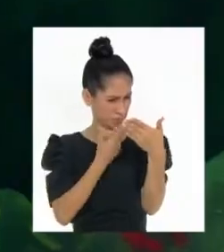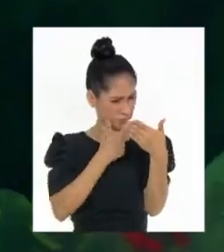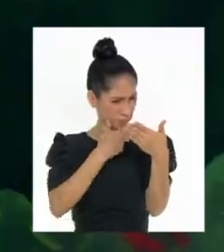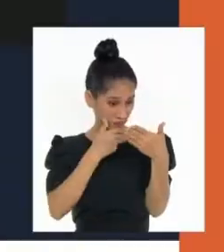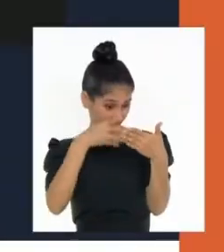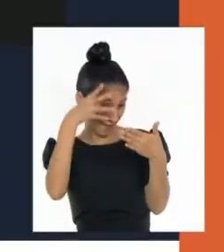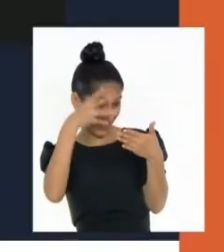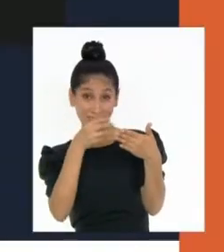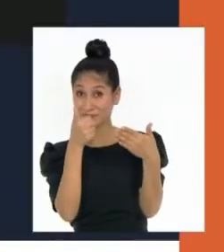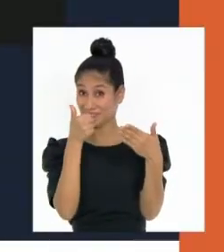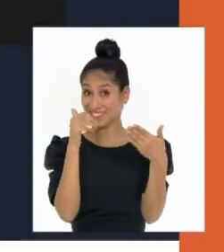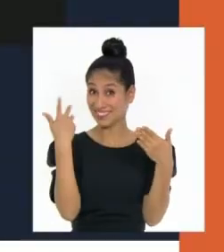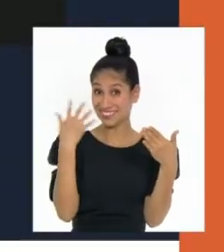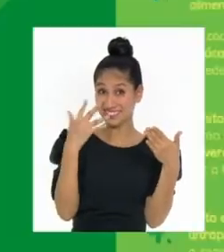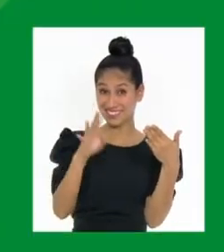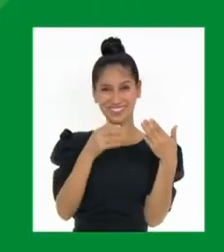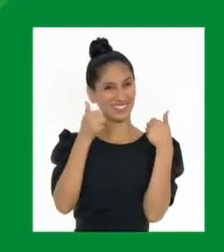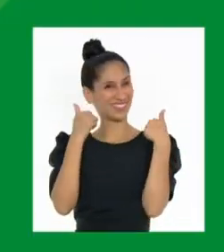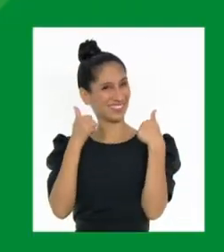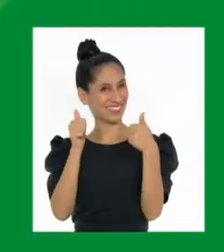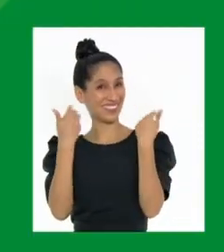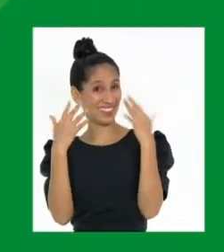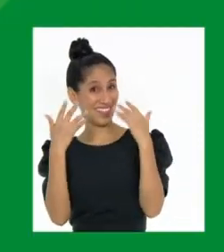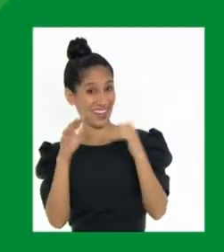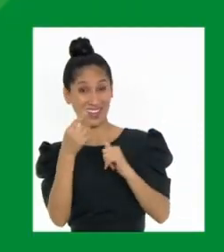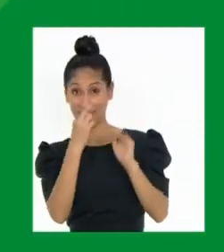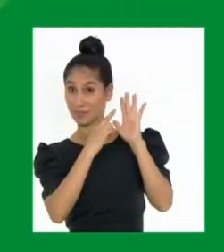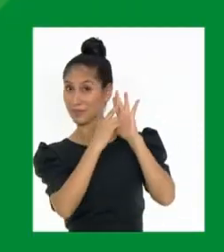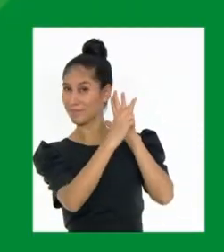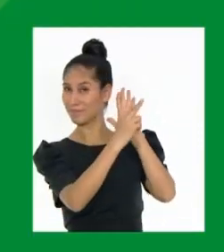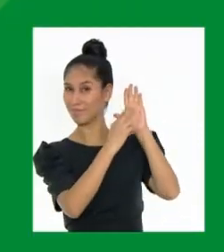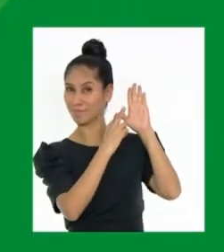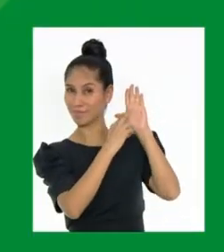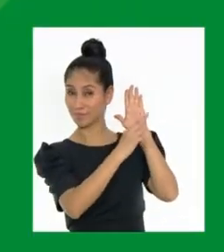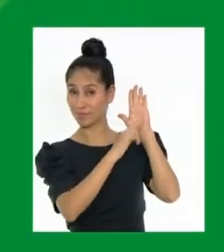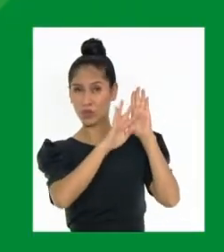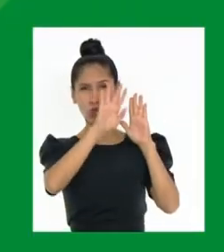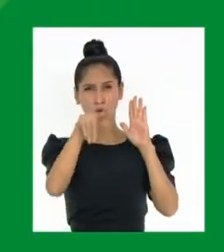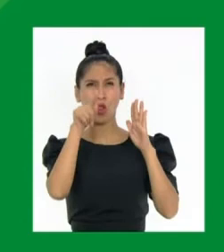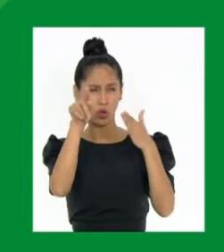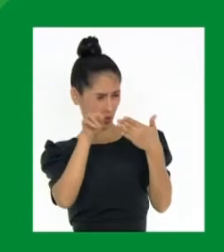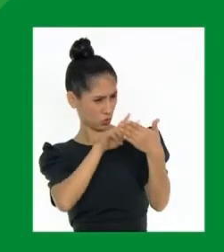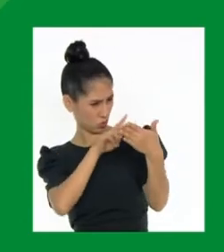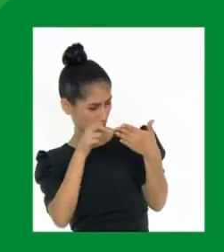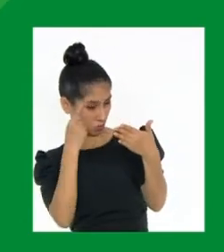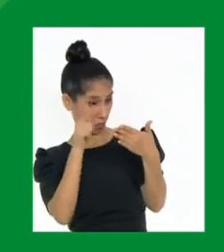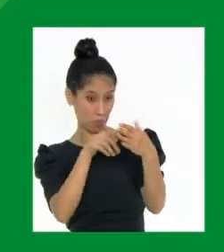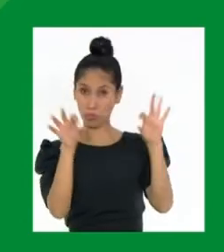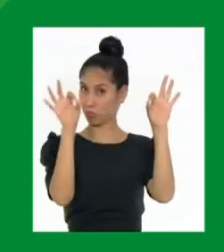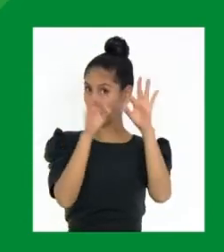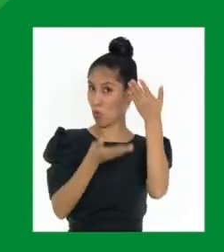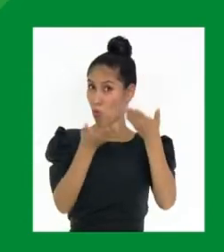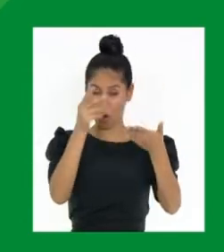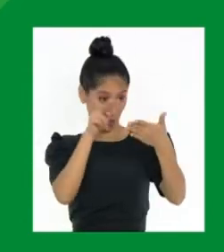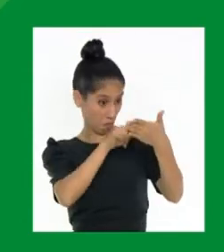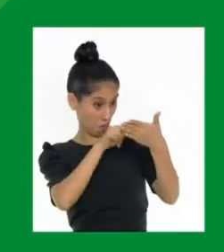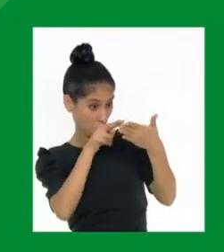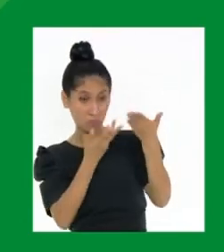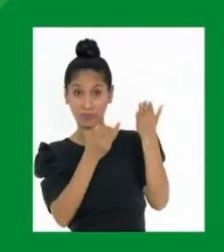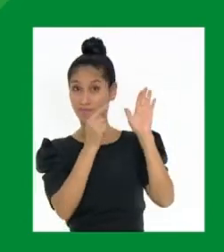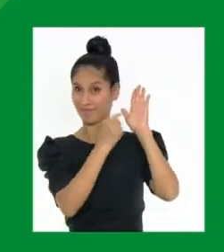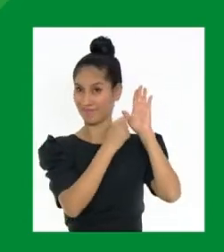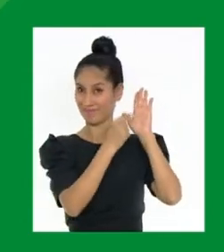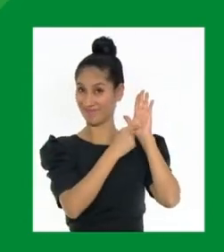¿Están listos? ¡Sí! Ya escucharon, hay que decir todos los detalles que vemos. ¡Sí! El fondo es verde y el título